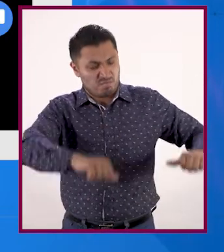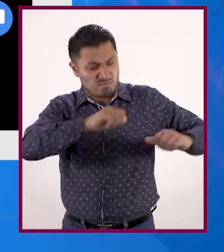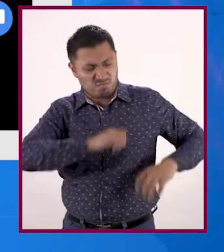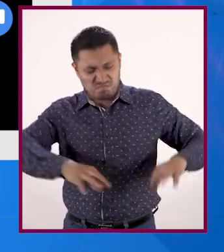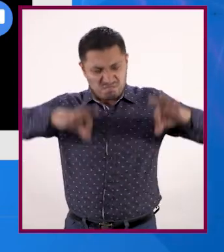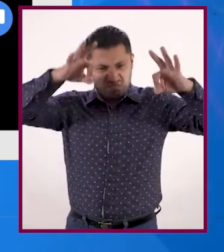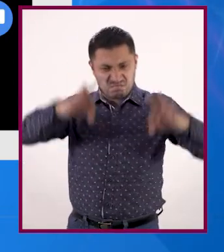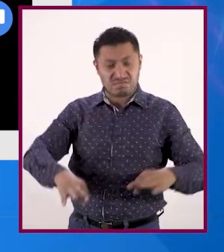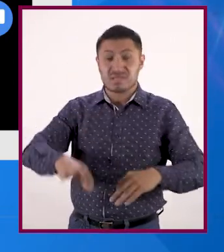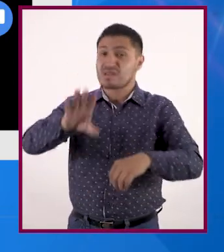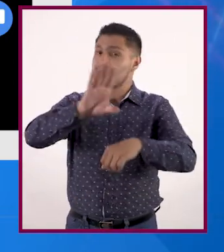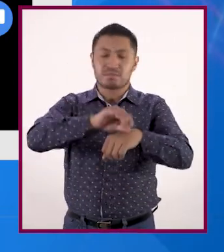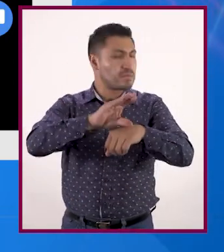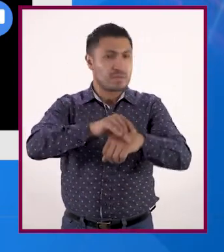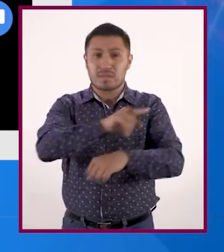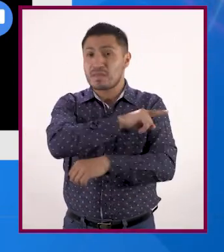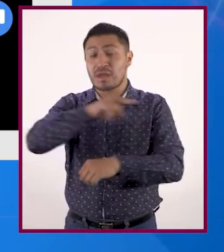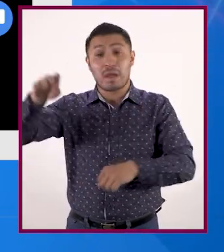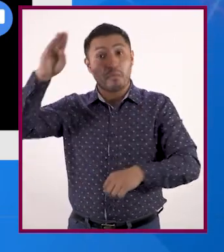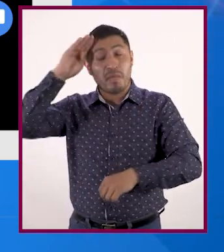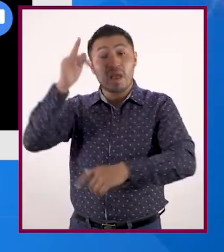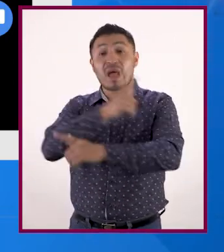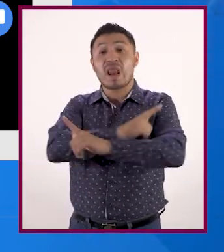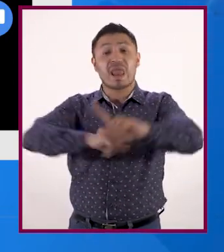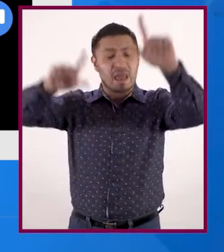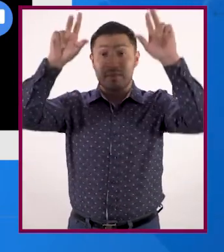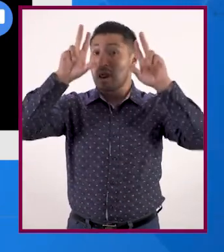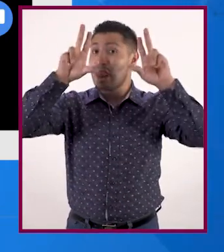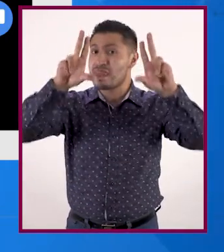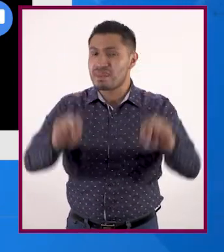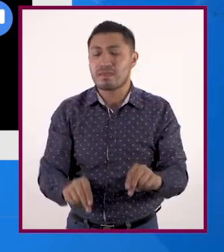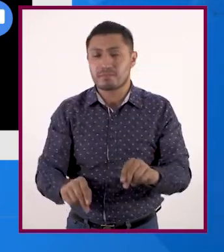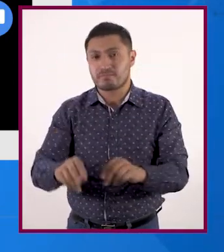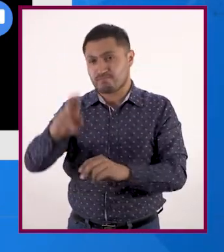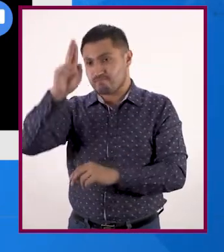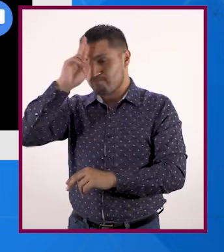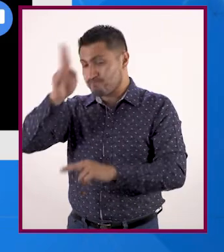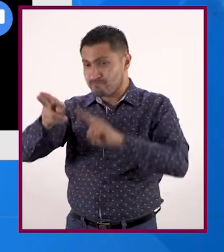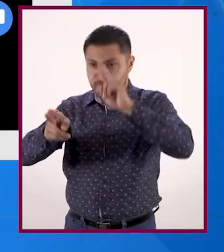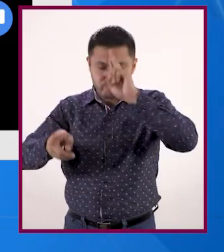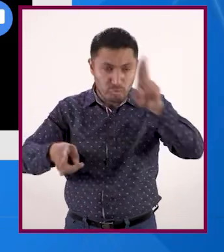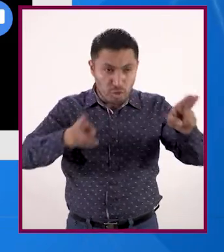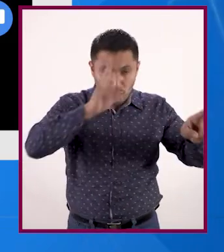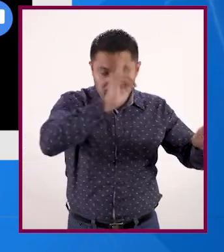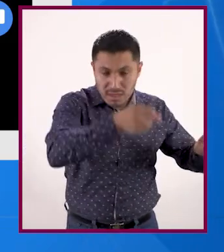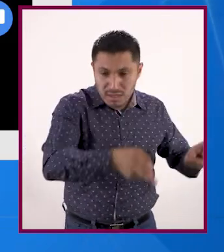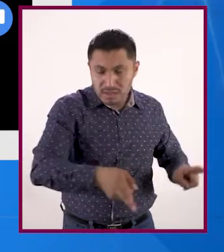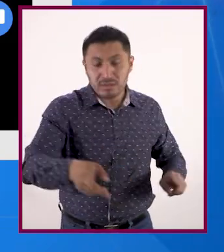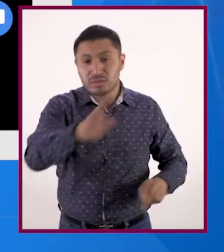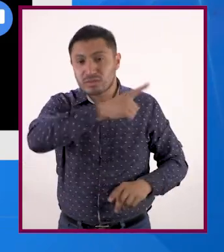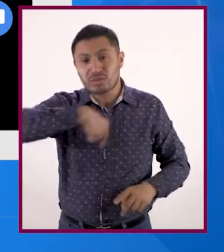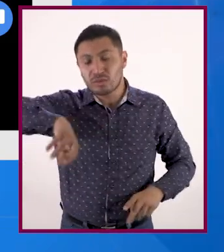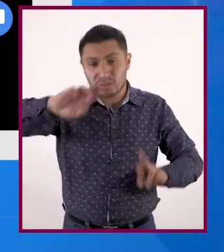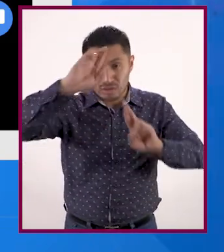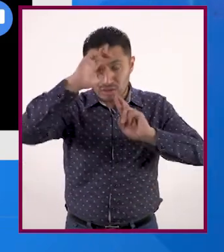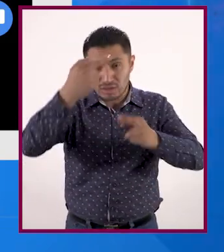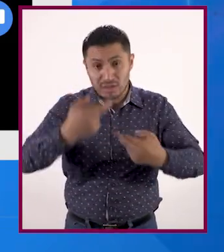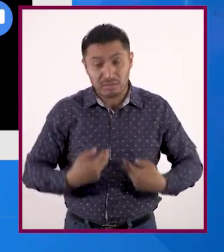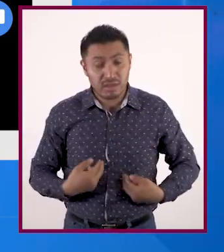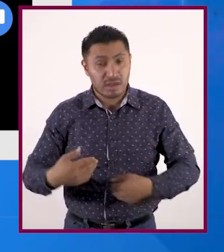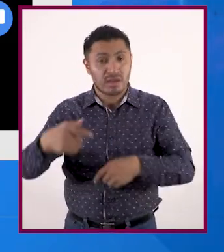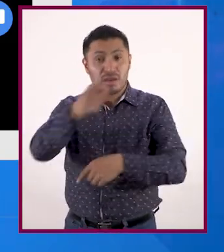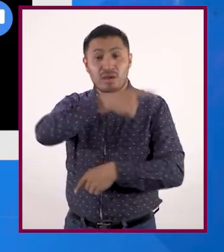no permite el libre pensamiento no permite la pluralidad de ideas no permite precisamente la libertad de